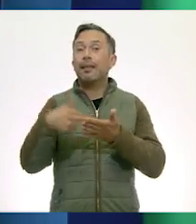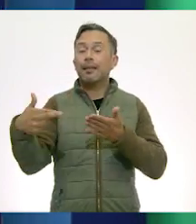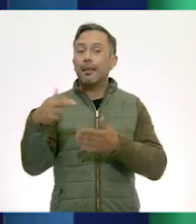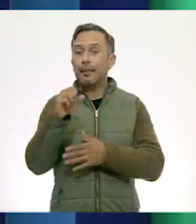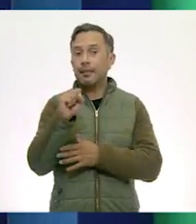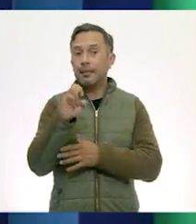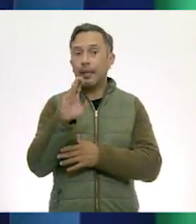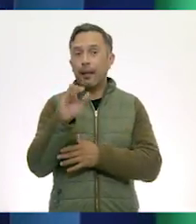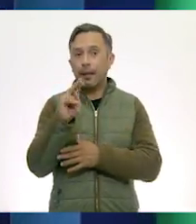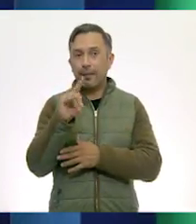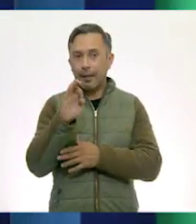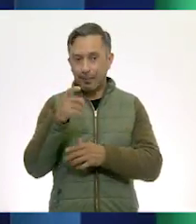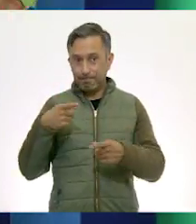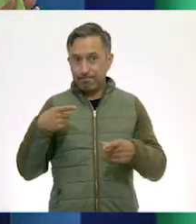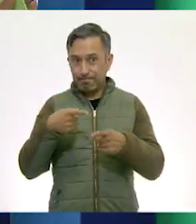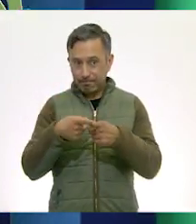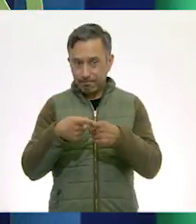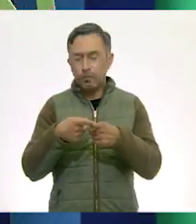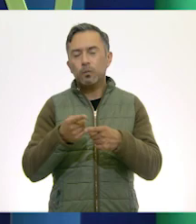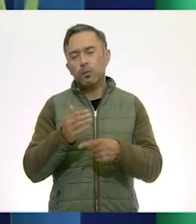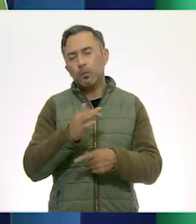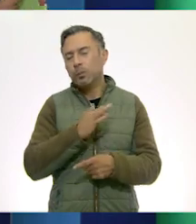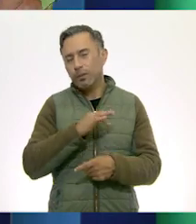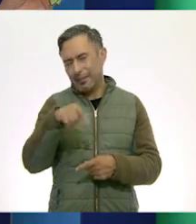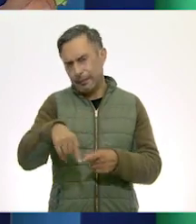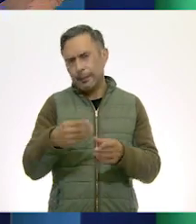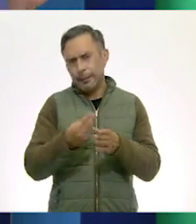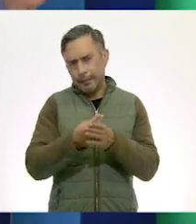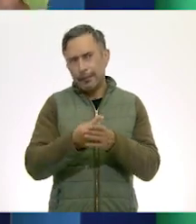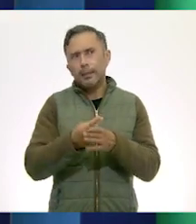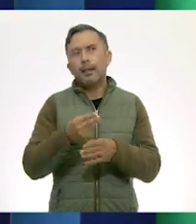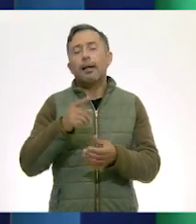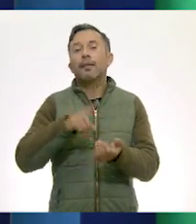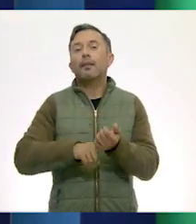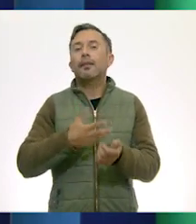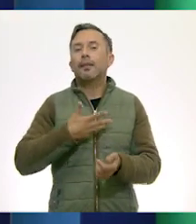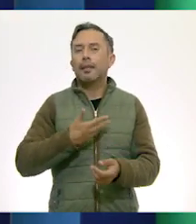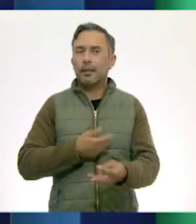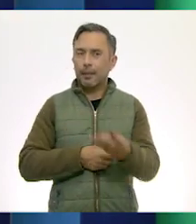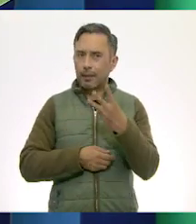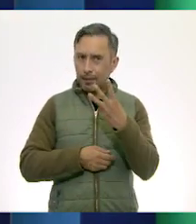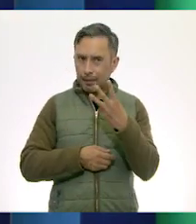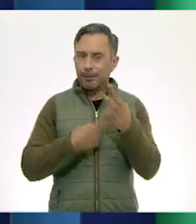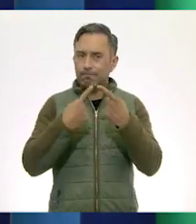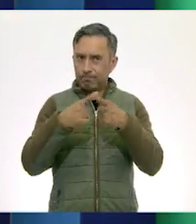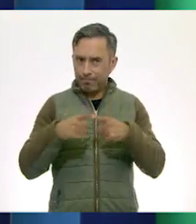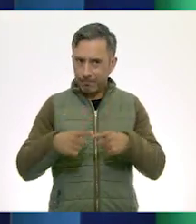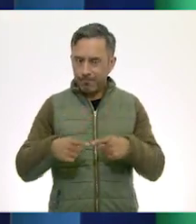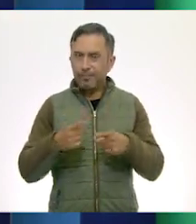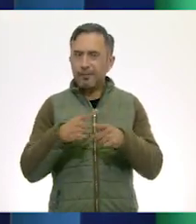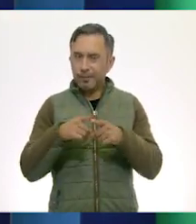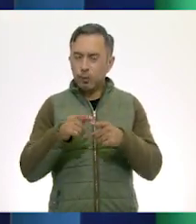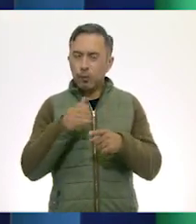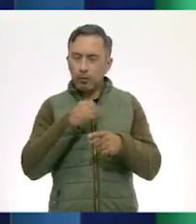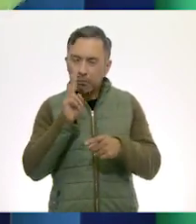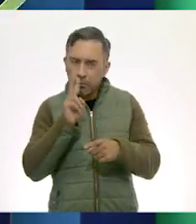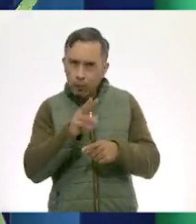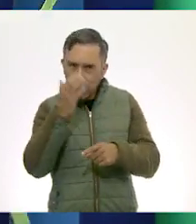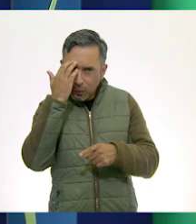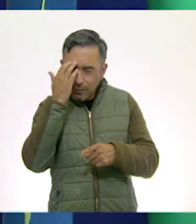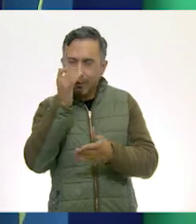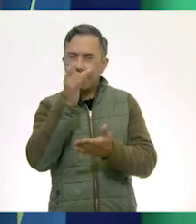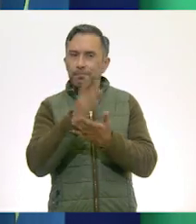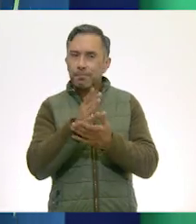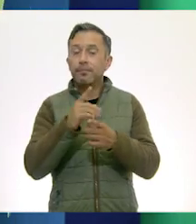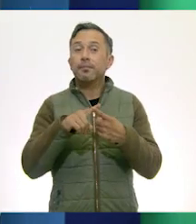podemos encontrar, en esta clase solamente vamos a encontrar 3 tipos. Los vamos Muy a bien. conocer y los vamos a recordar. Tenemos